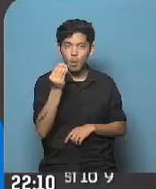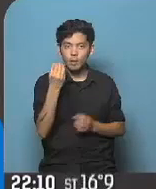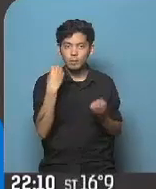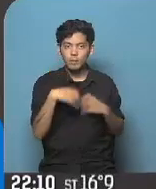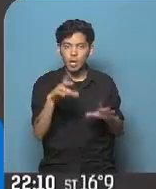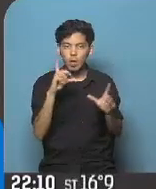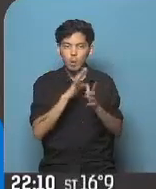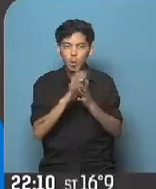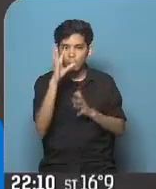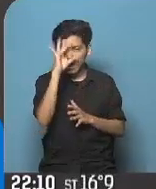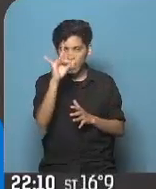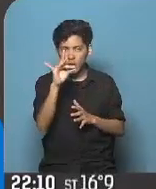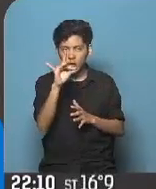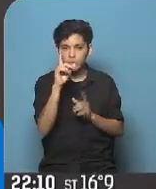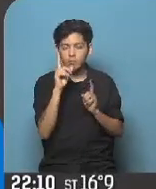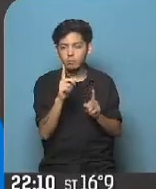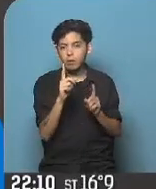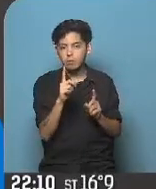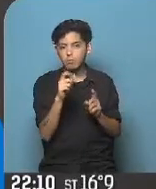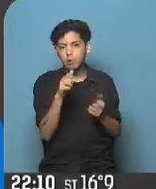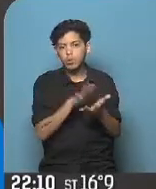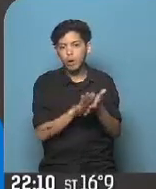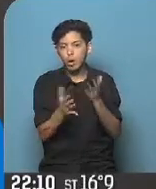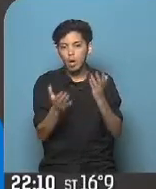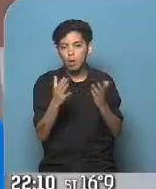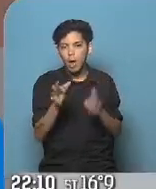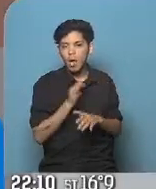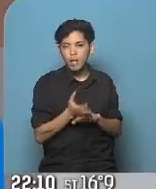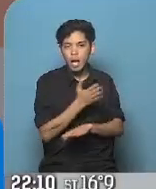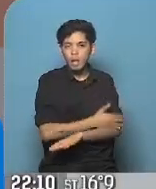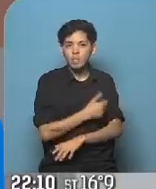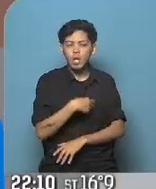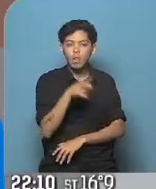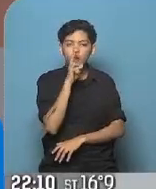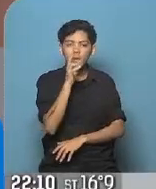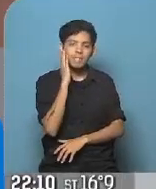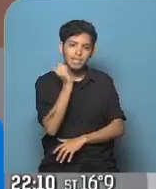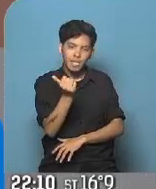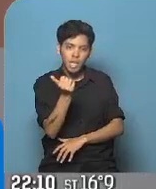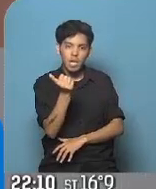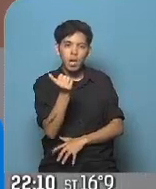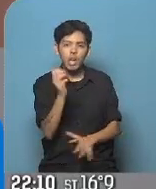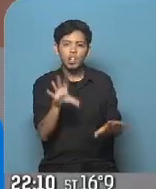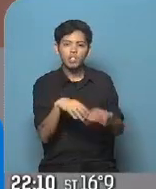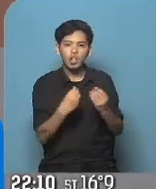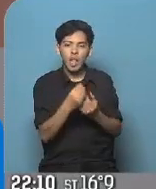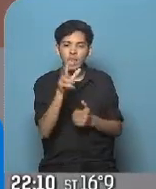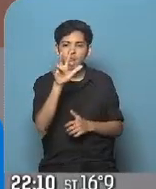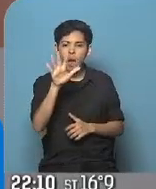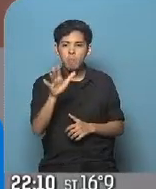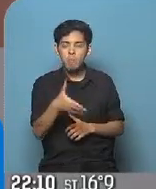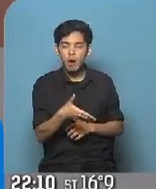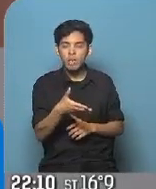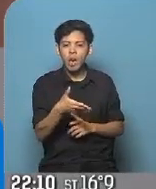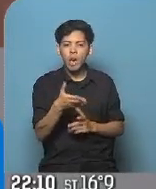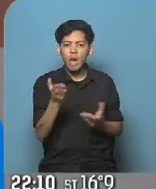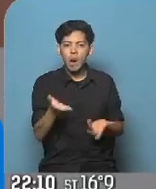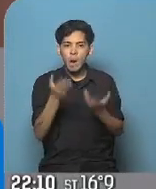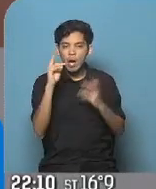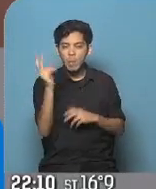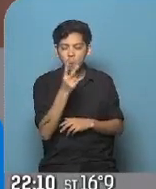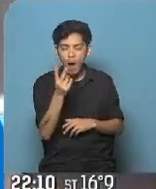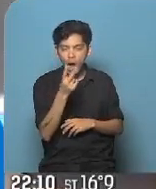un nuevo récord en sí mismo con respecto al año pasado, o sea, 2016, con un 3% de aumento de estas muertes. Me